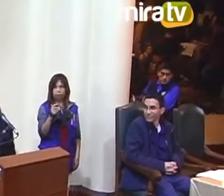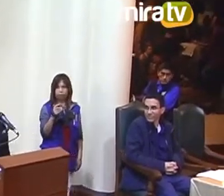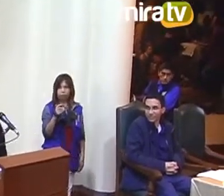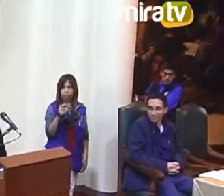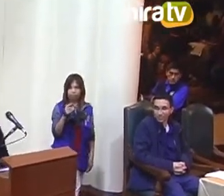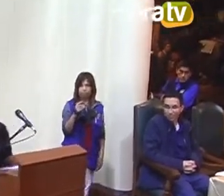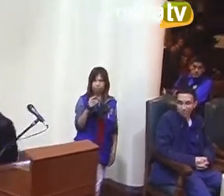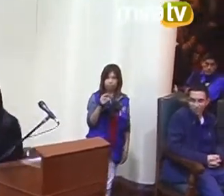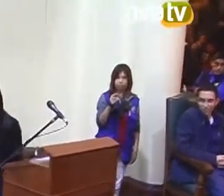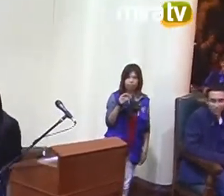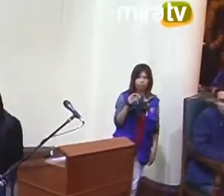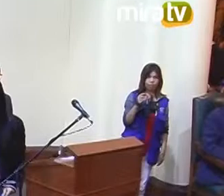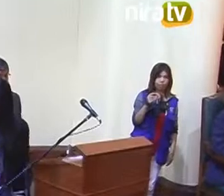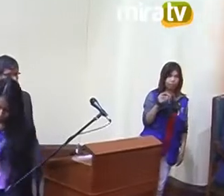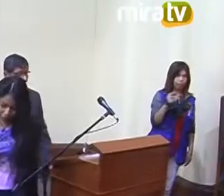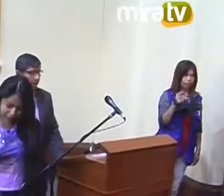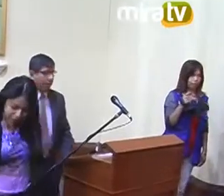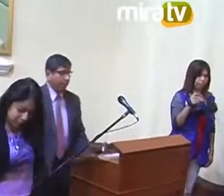conozcamos.